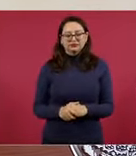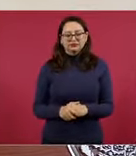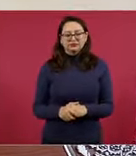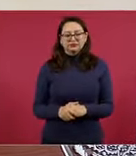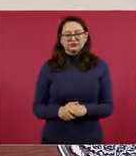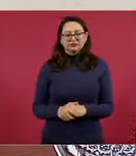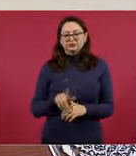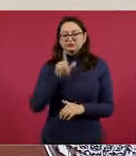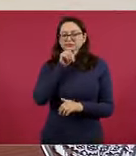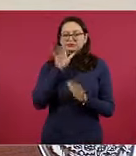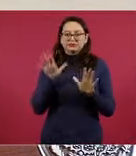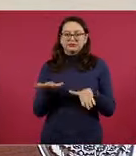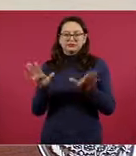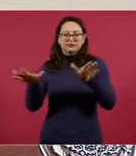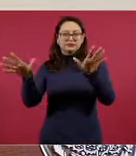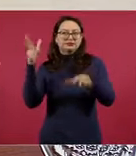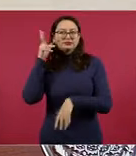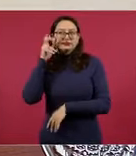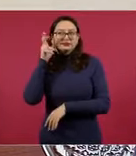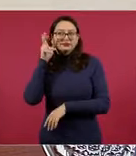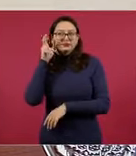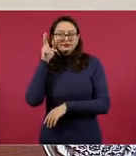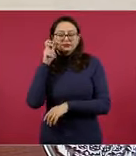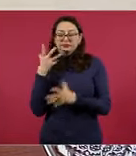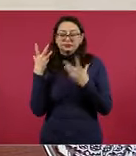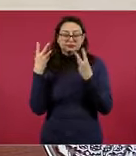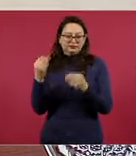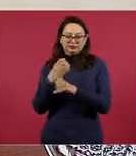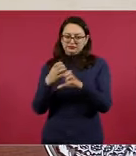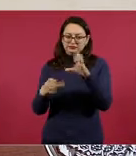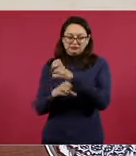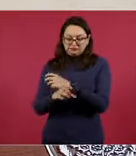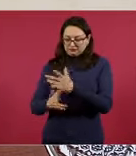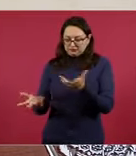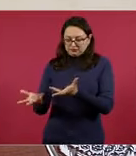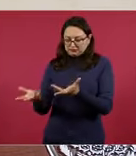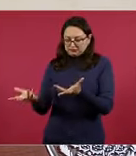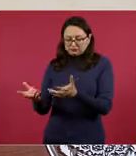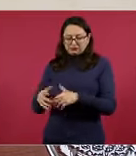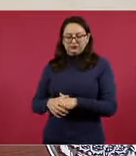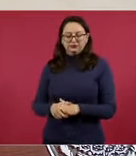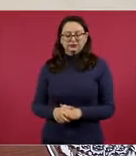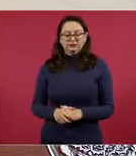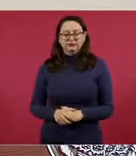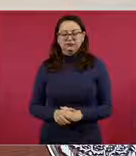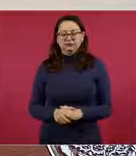escuchar a los pájaros, tantas cosas. Y también